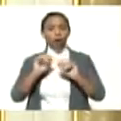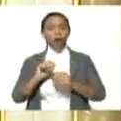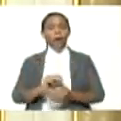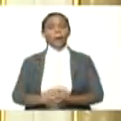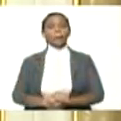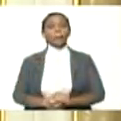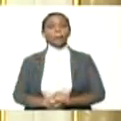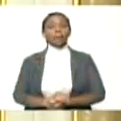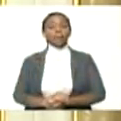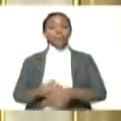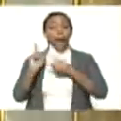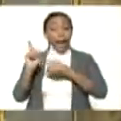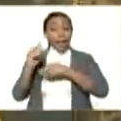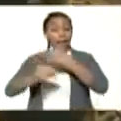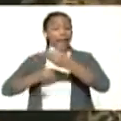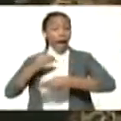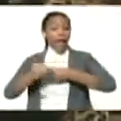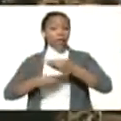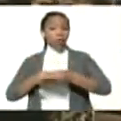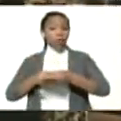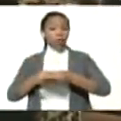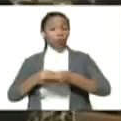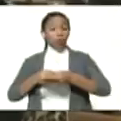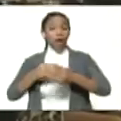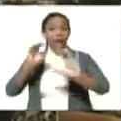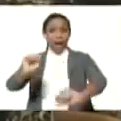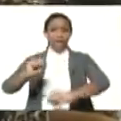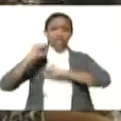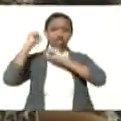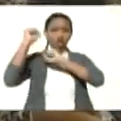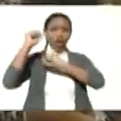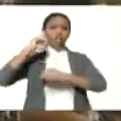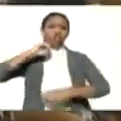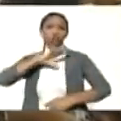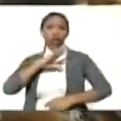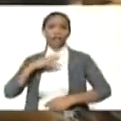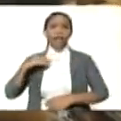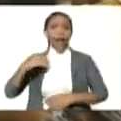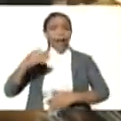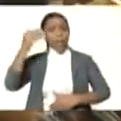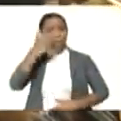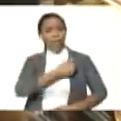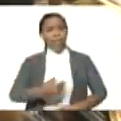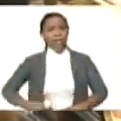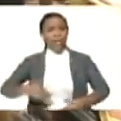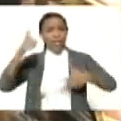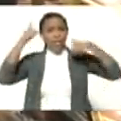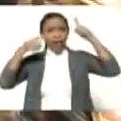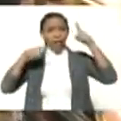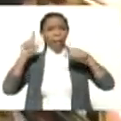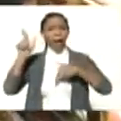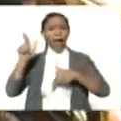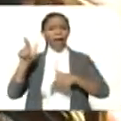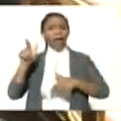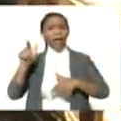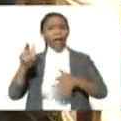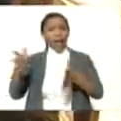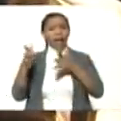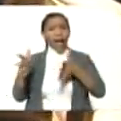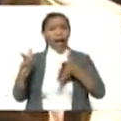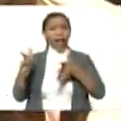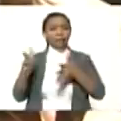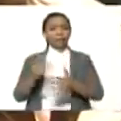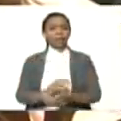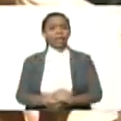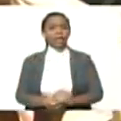1998. Así fue, se obtuvo la gran victoria histórica del comandante Hugo Chávez para la presidencia de la República.